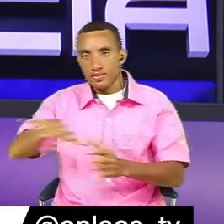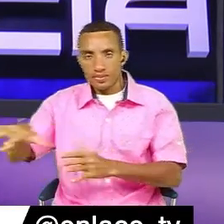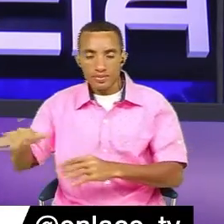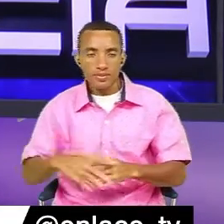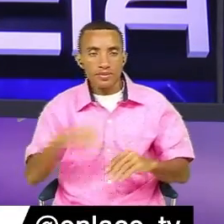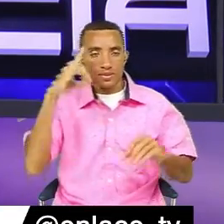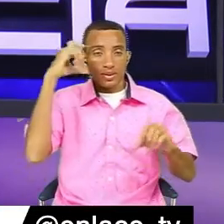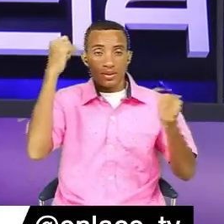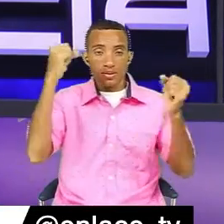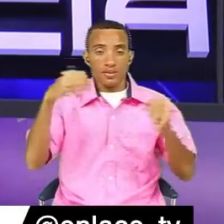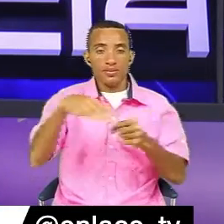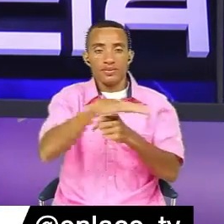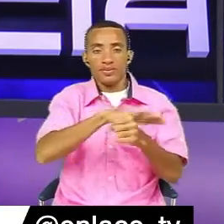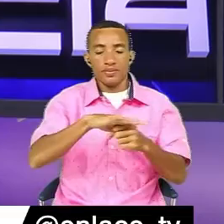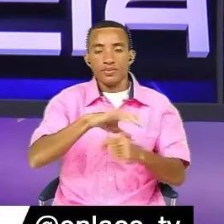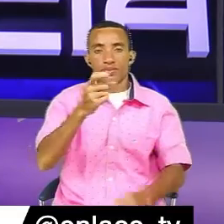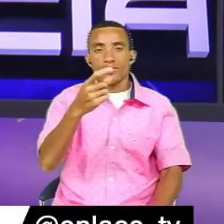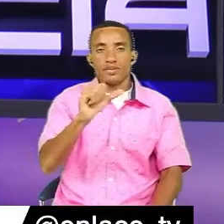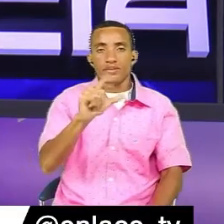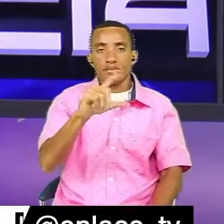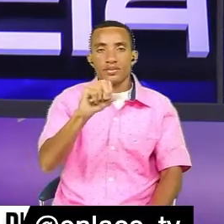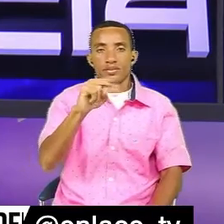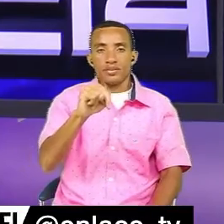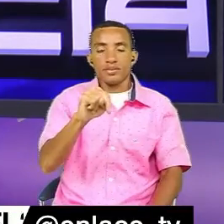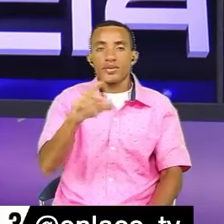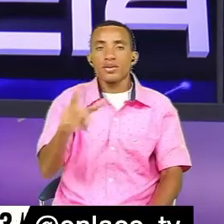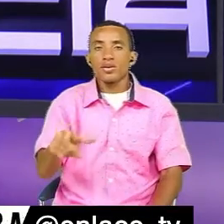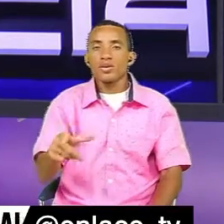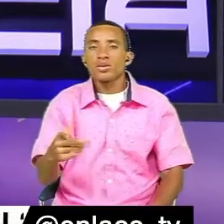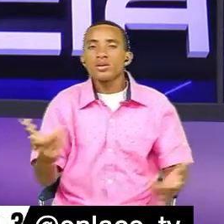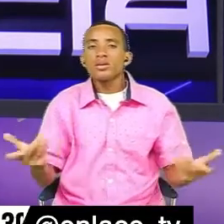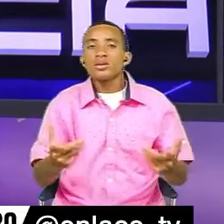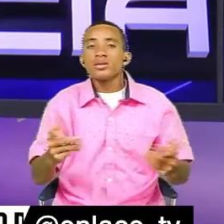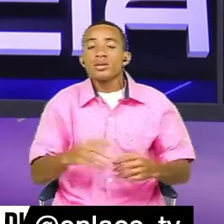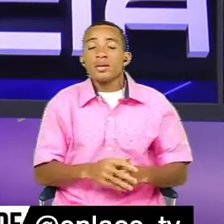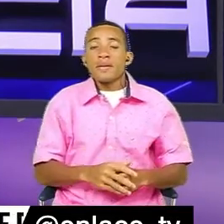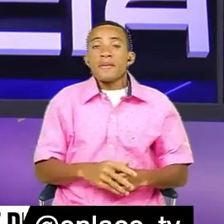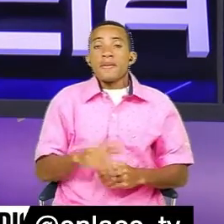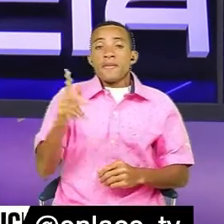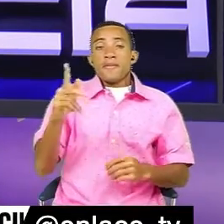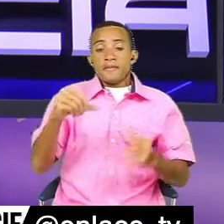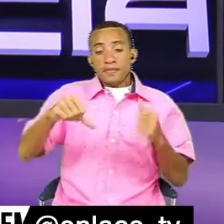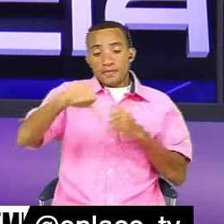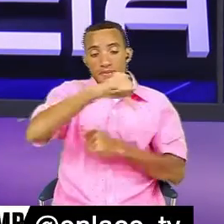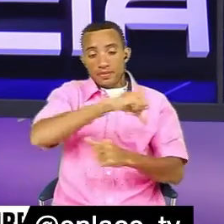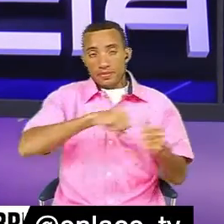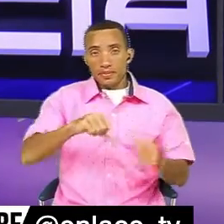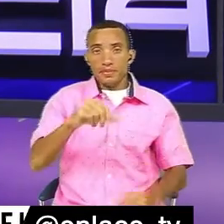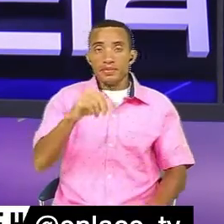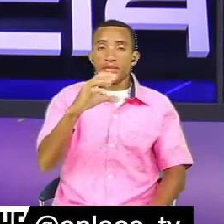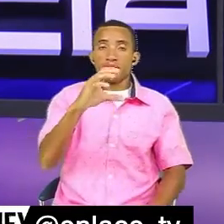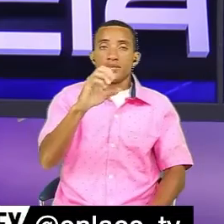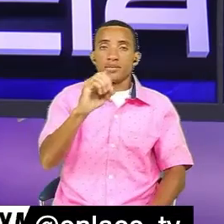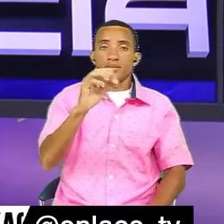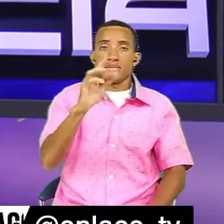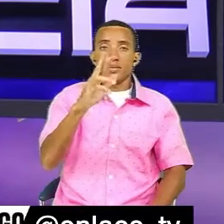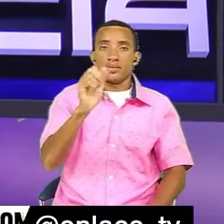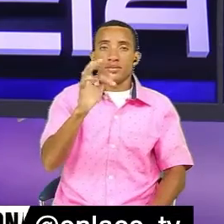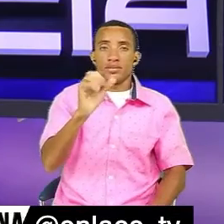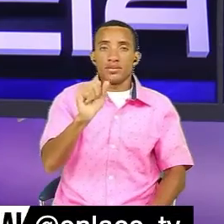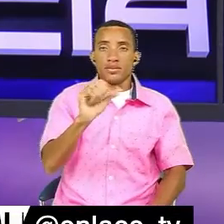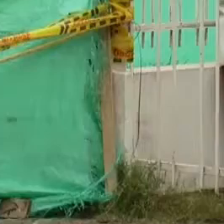por obras paralizadas en el parque de la Cotraeco. Se requiere una millonaria adición para terminar estos trabajos. Temen que este sea un nuevo elefante blanco